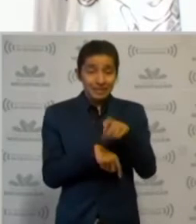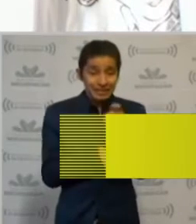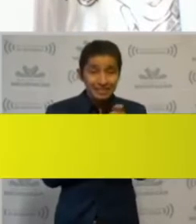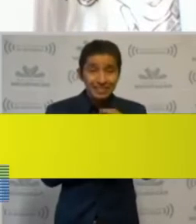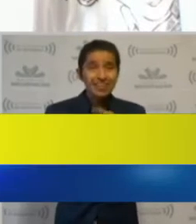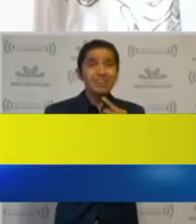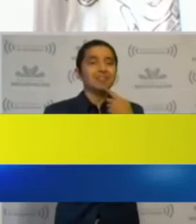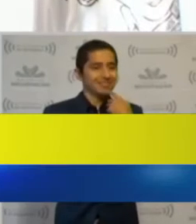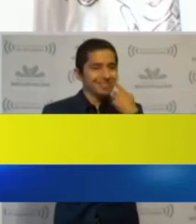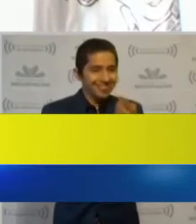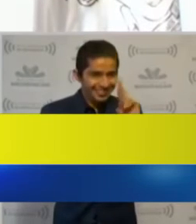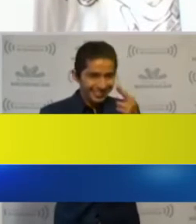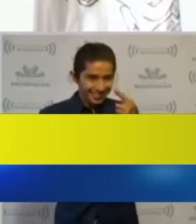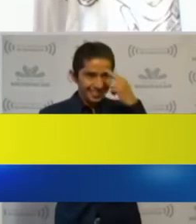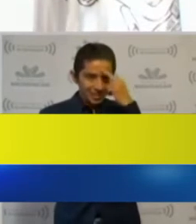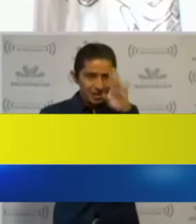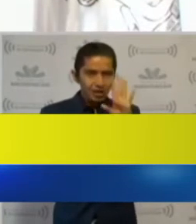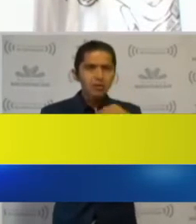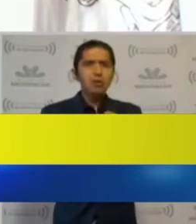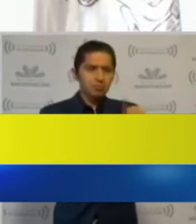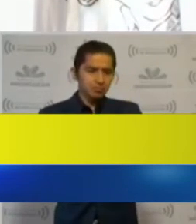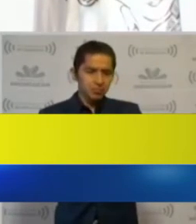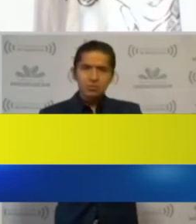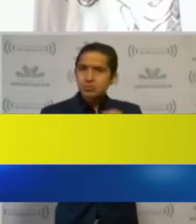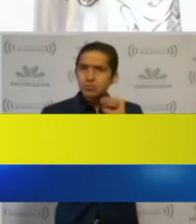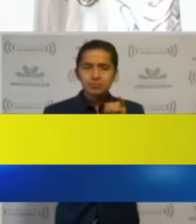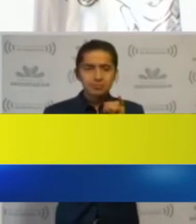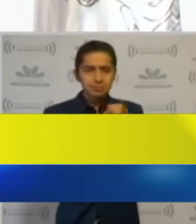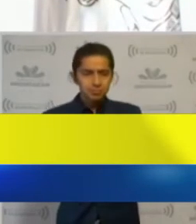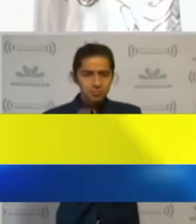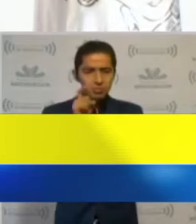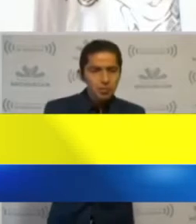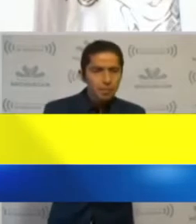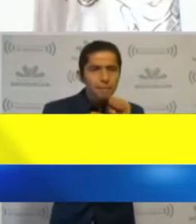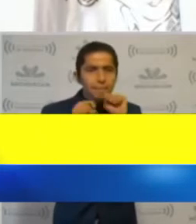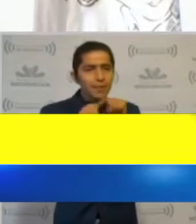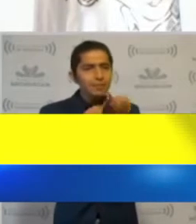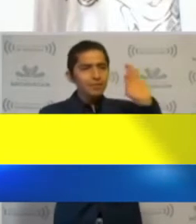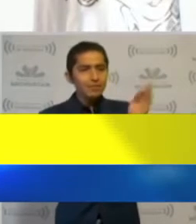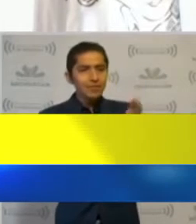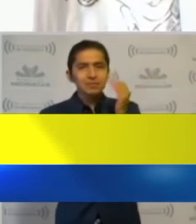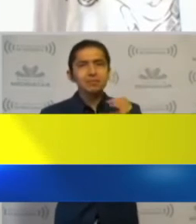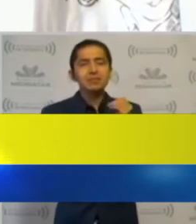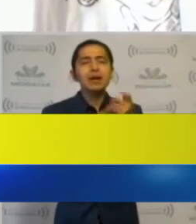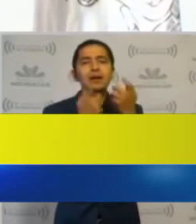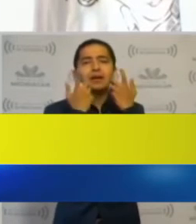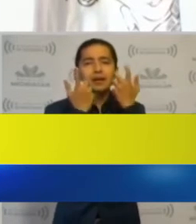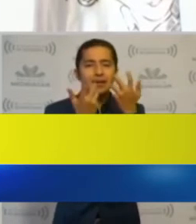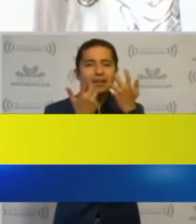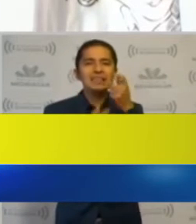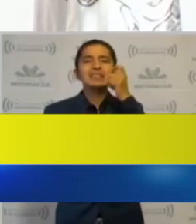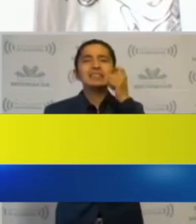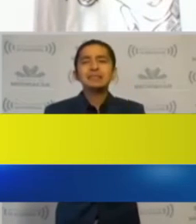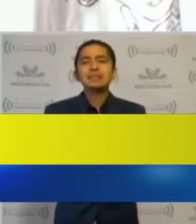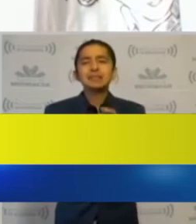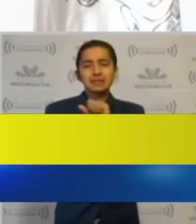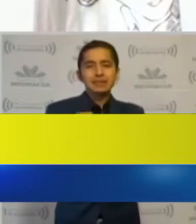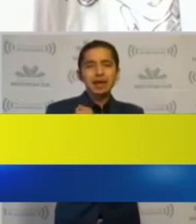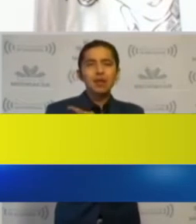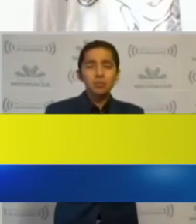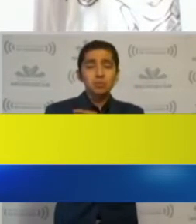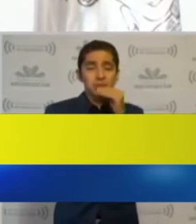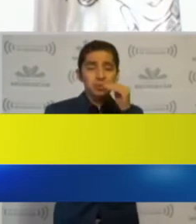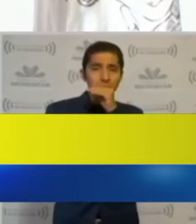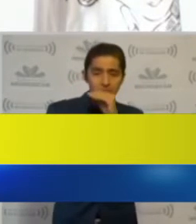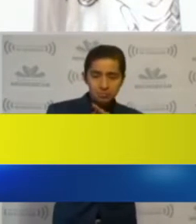públicamente que mi gobierno coincidía completamente con el suyo en la gran aspiración de darle salud